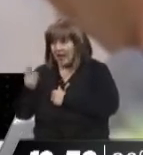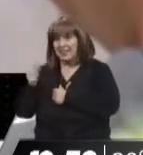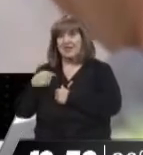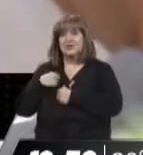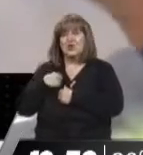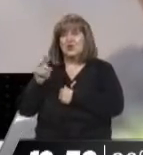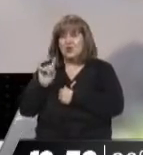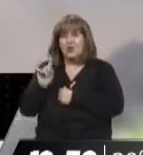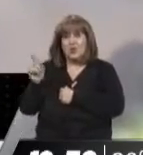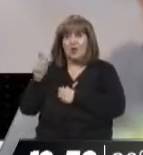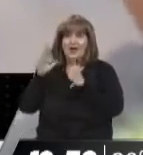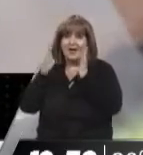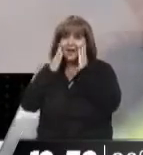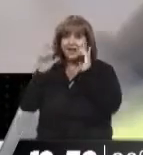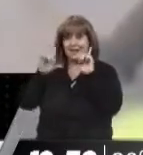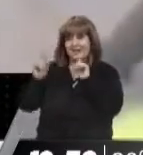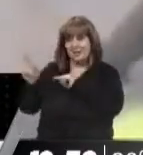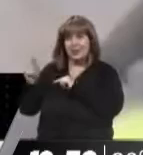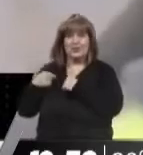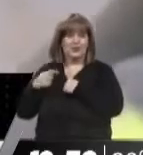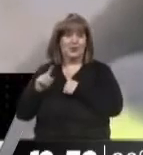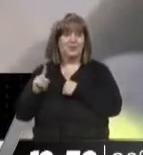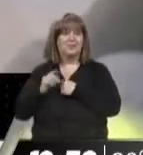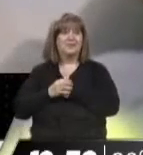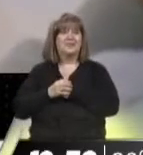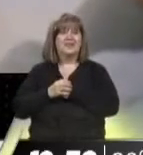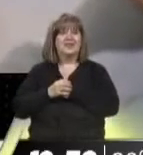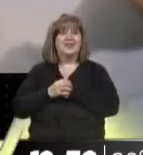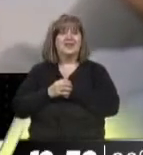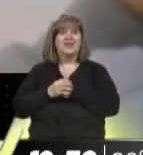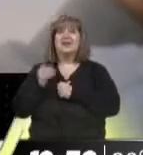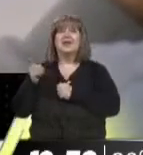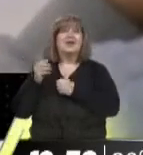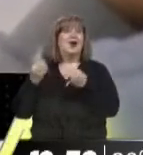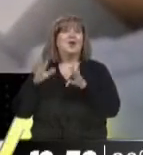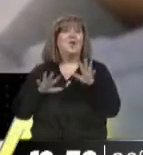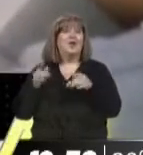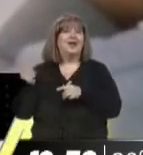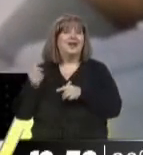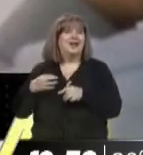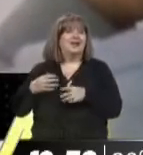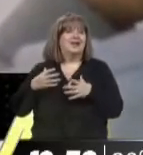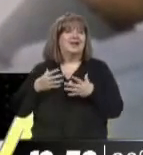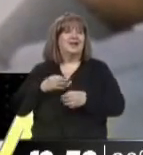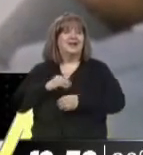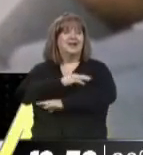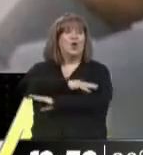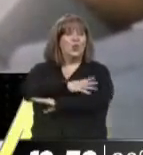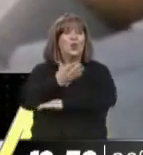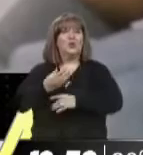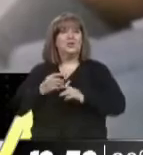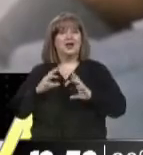soy de perfil bajo, déjame así. ¿Cómo era? Era hermoso. Para mí era el hombre